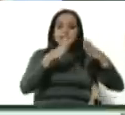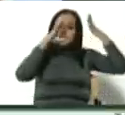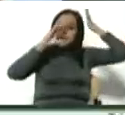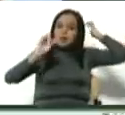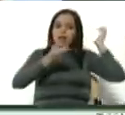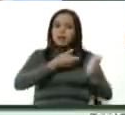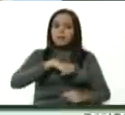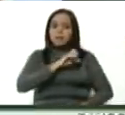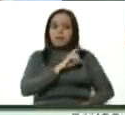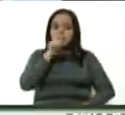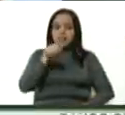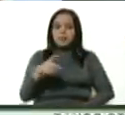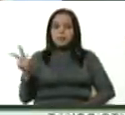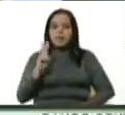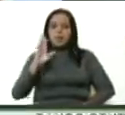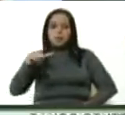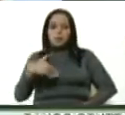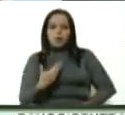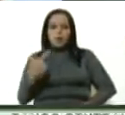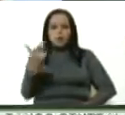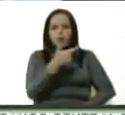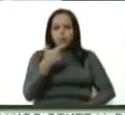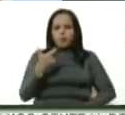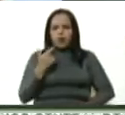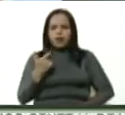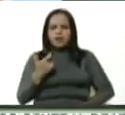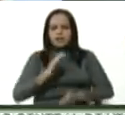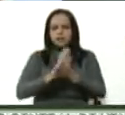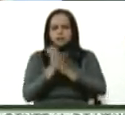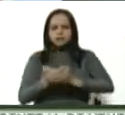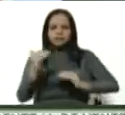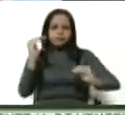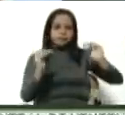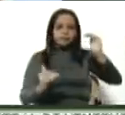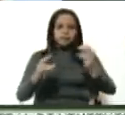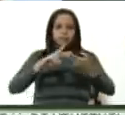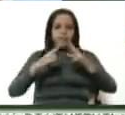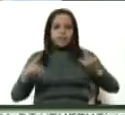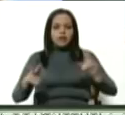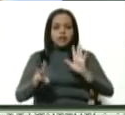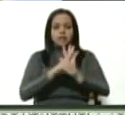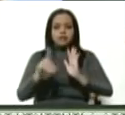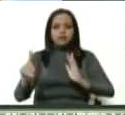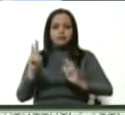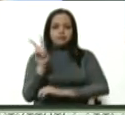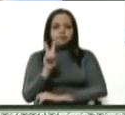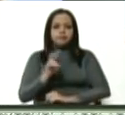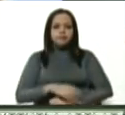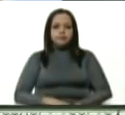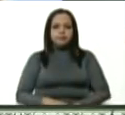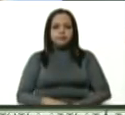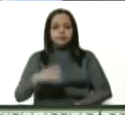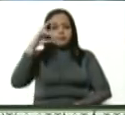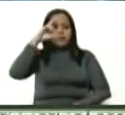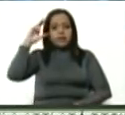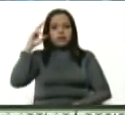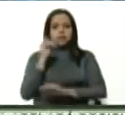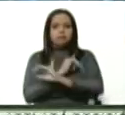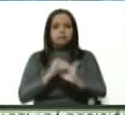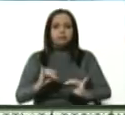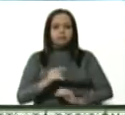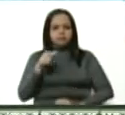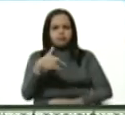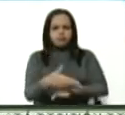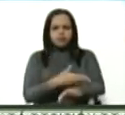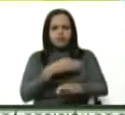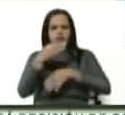pueda conspirar contra la estabilidad, la paz y el Estado de Derecho en Venezuela. Canciller, para culminar, sin duda alguna, usted ya lo